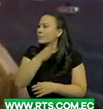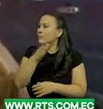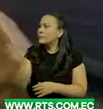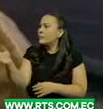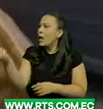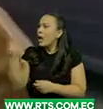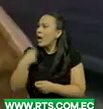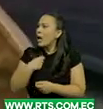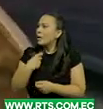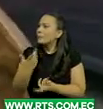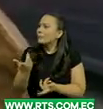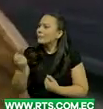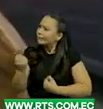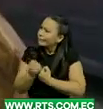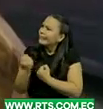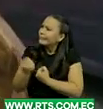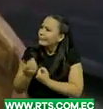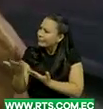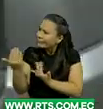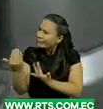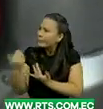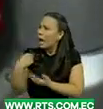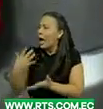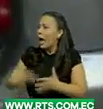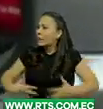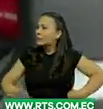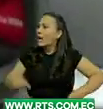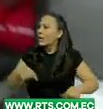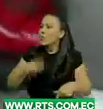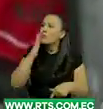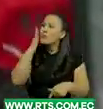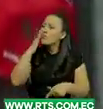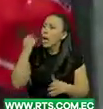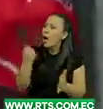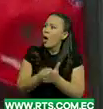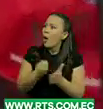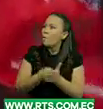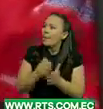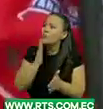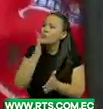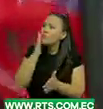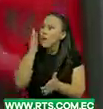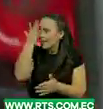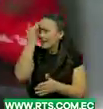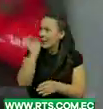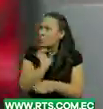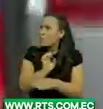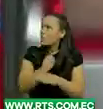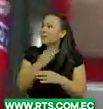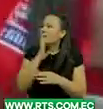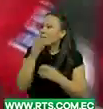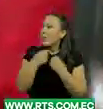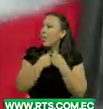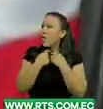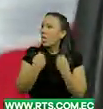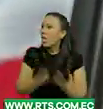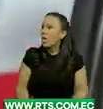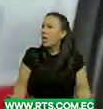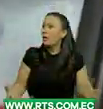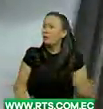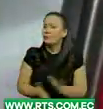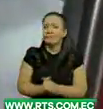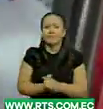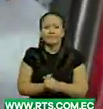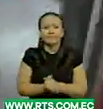oficial. Participamos, les decimos que hagan el gasto acá, pues que compren acá, pues porque nuestro país siempre está quebrado, ¿no?